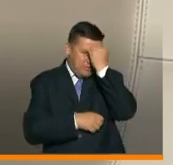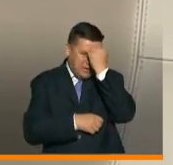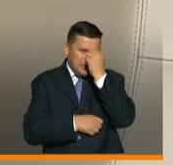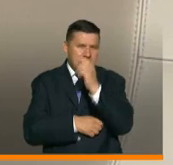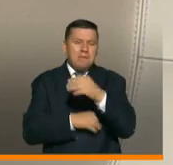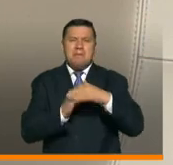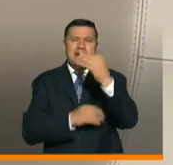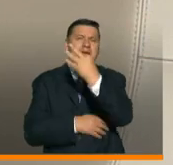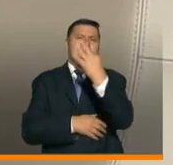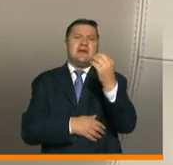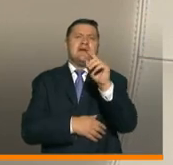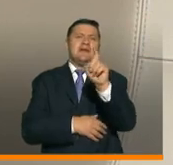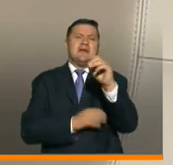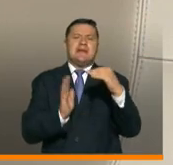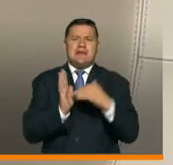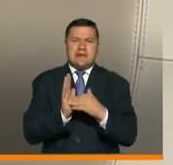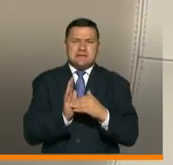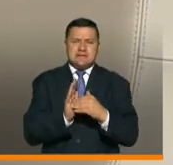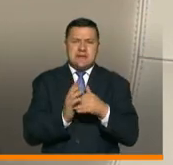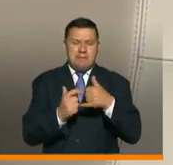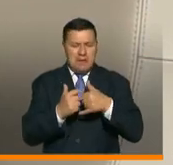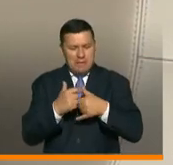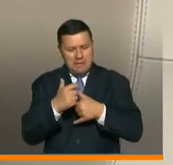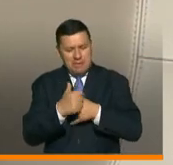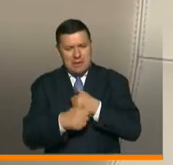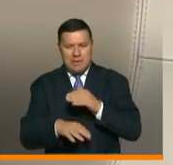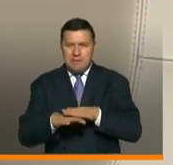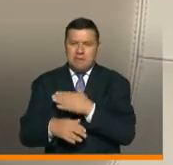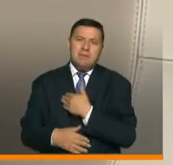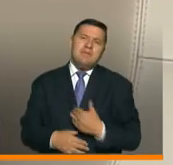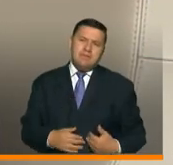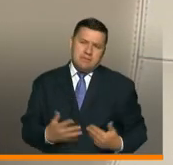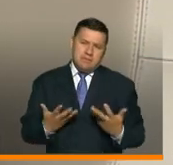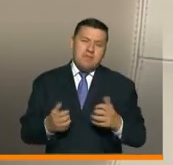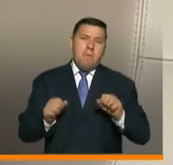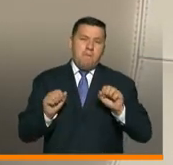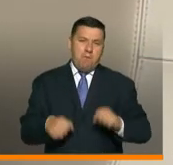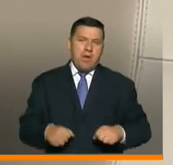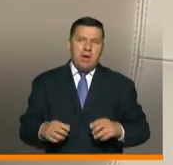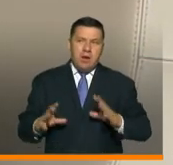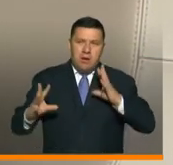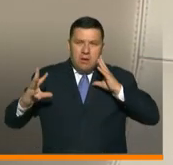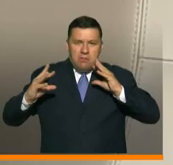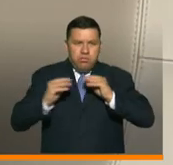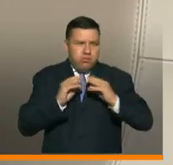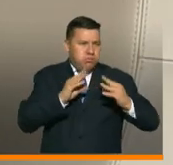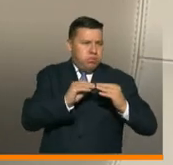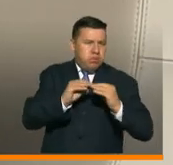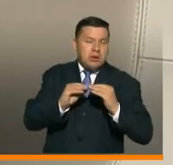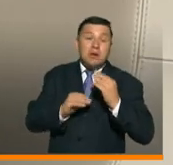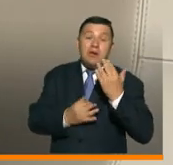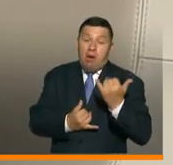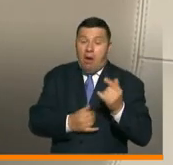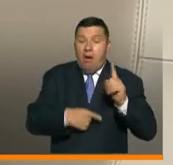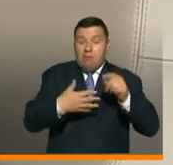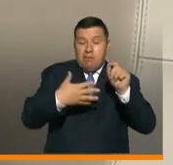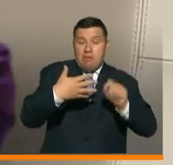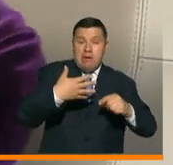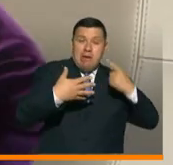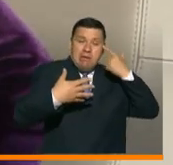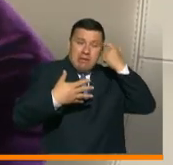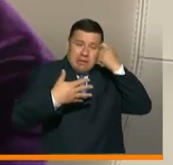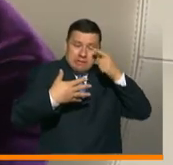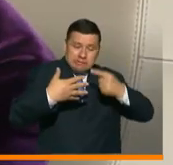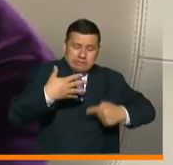de 336.000 en todos los rincones del país, presidente, que hicieron posible, como usted lo dijo, que si bien enfrentamos retos e igualmente todas